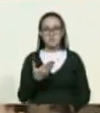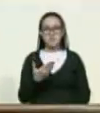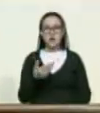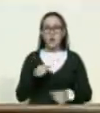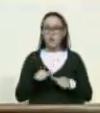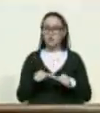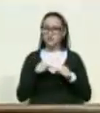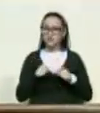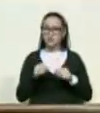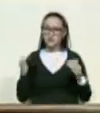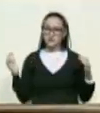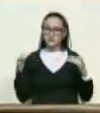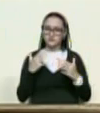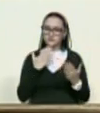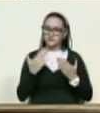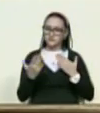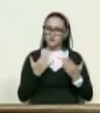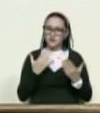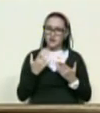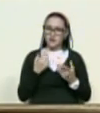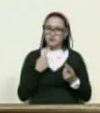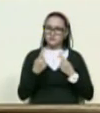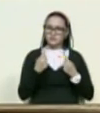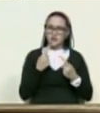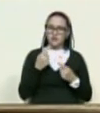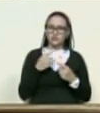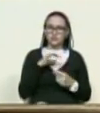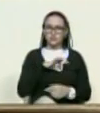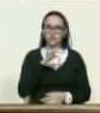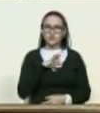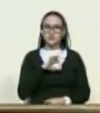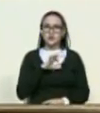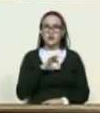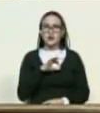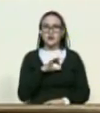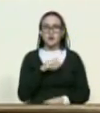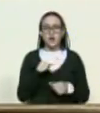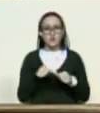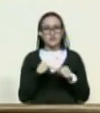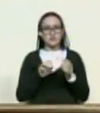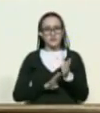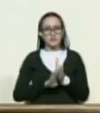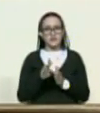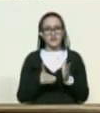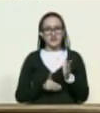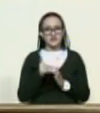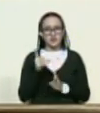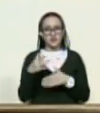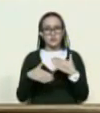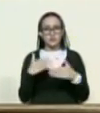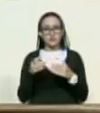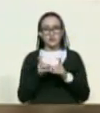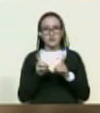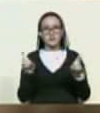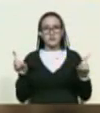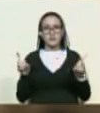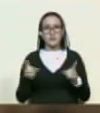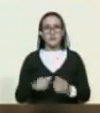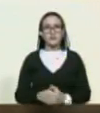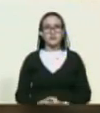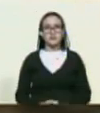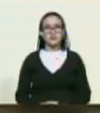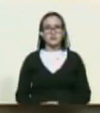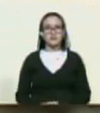continuar convocando al diálogo social, resulta necesario continuar avanzando en el desarrollo de procesos democráticos